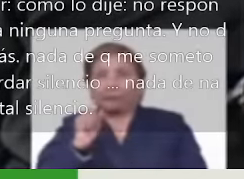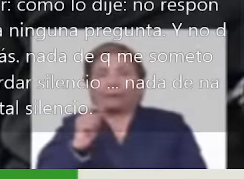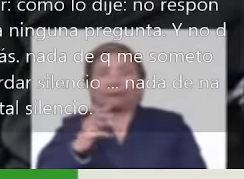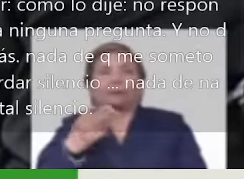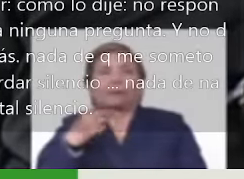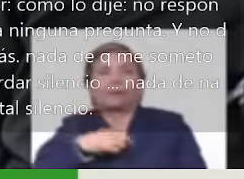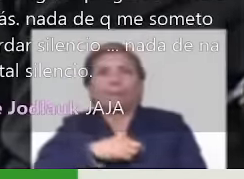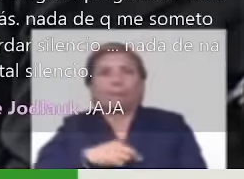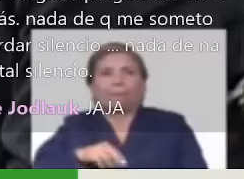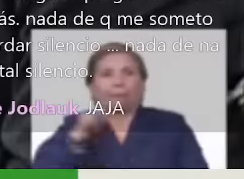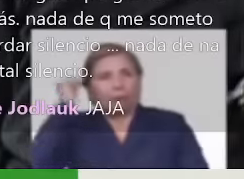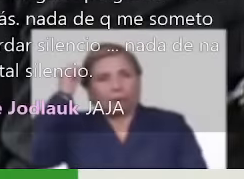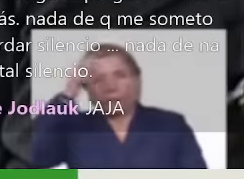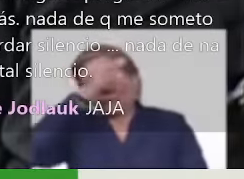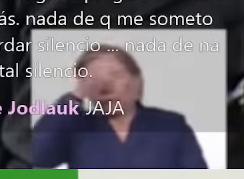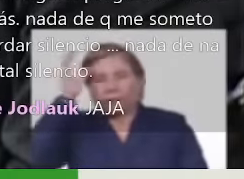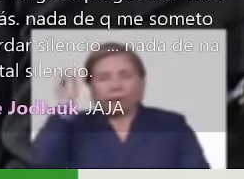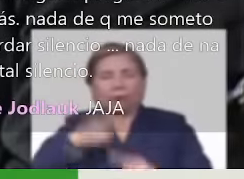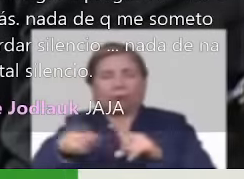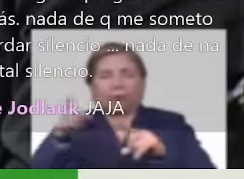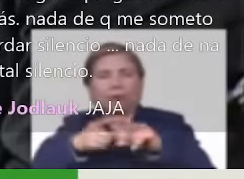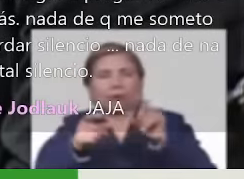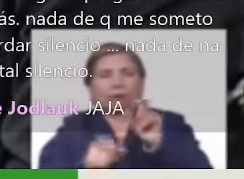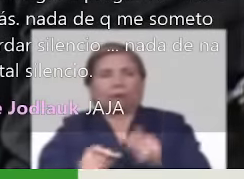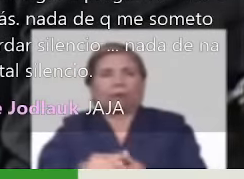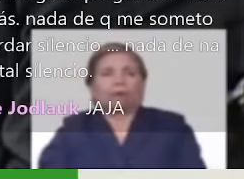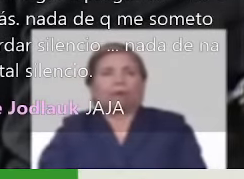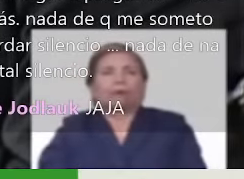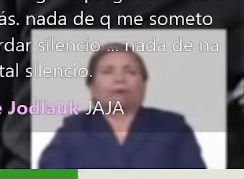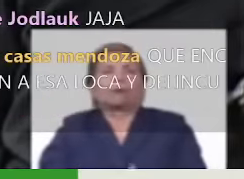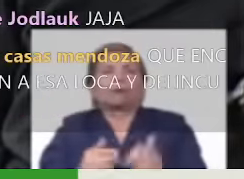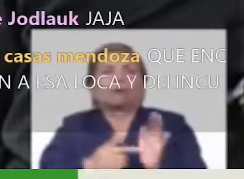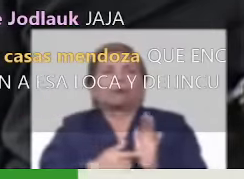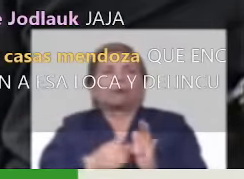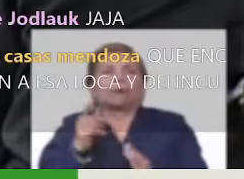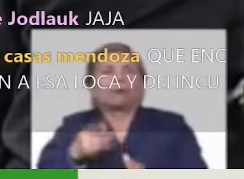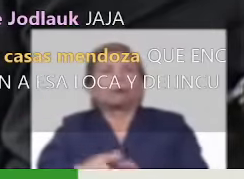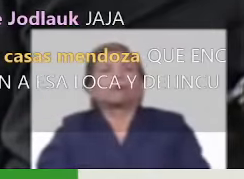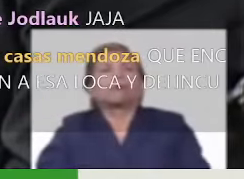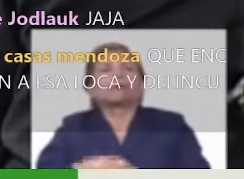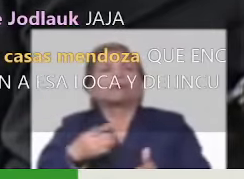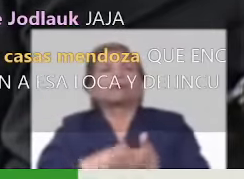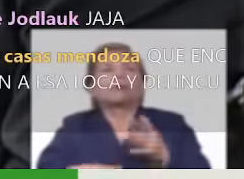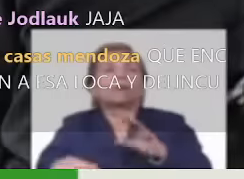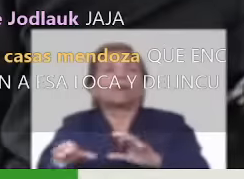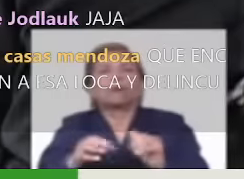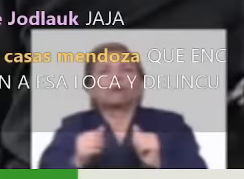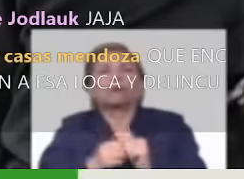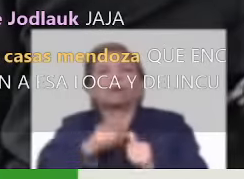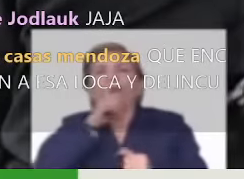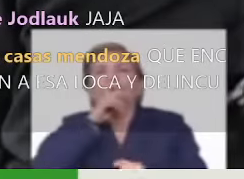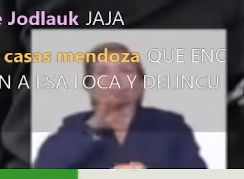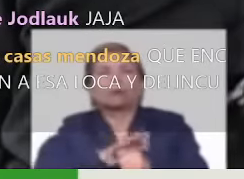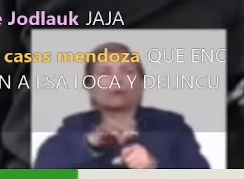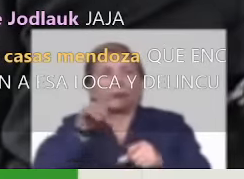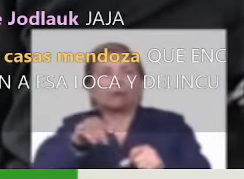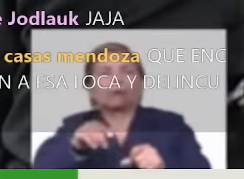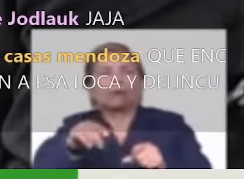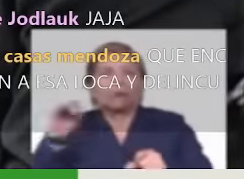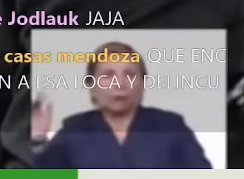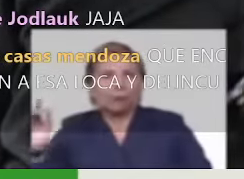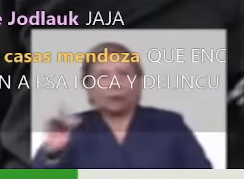Pedro Castillo Terrones, entre otros pasajeros. Indique usted qué actividades cumplió en ese viaje en